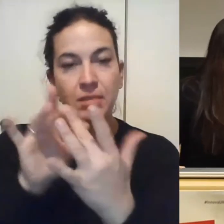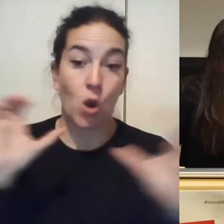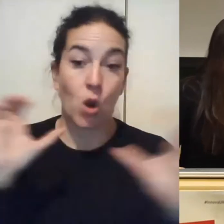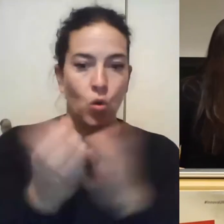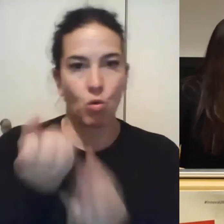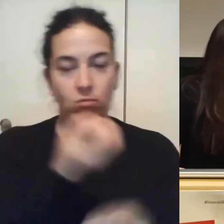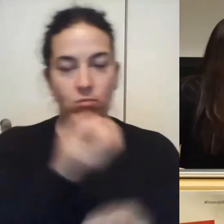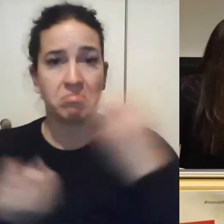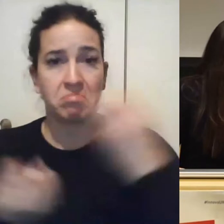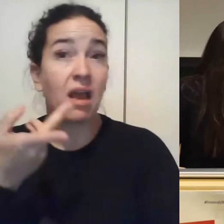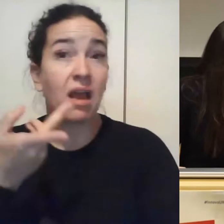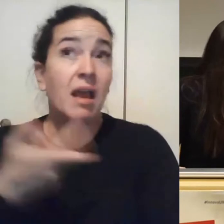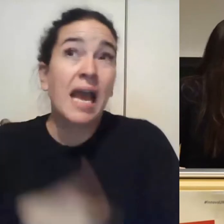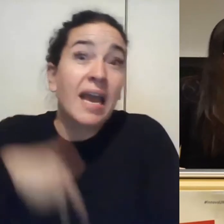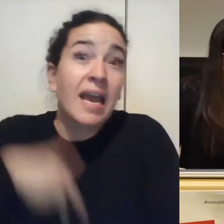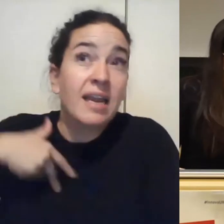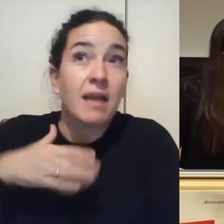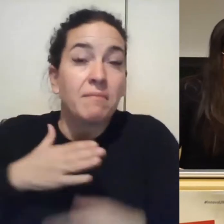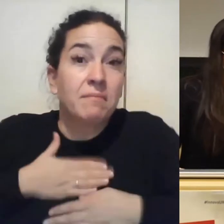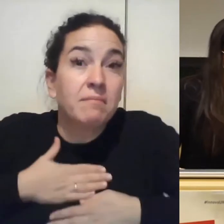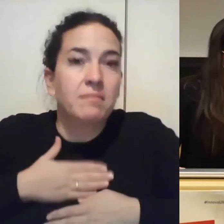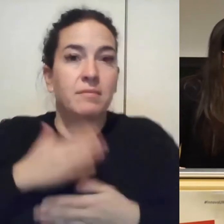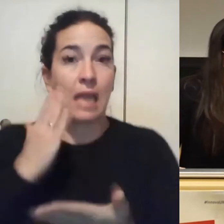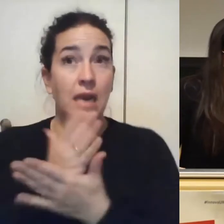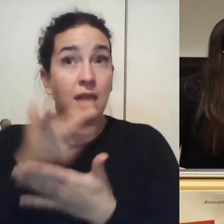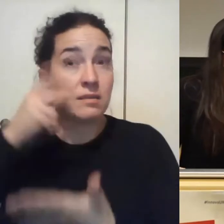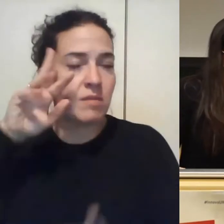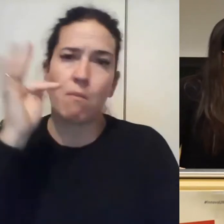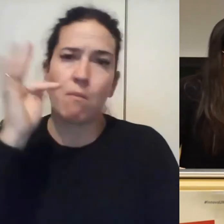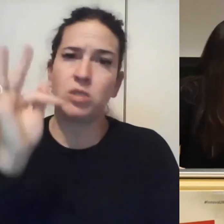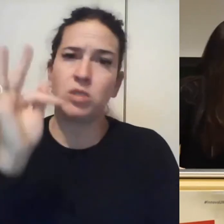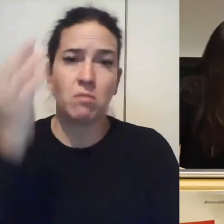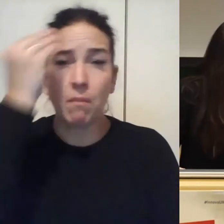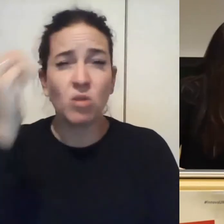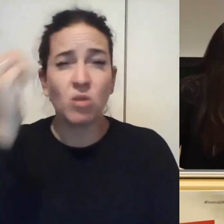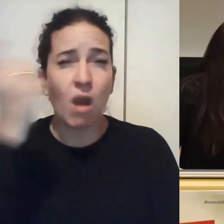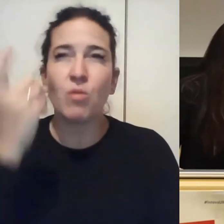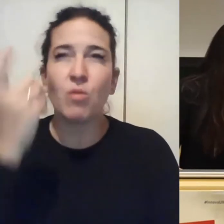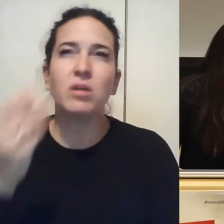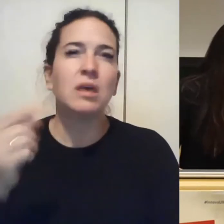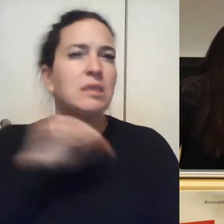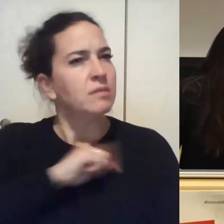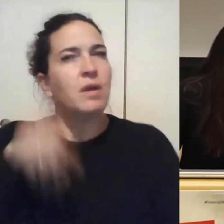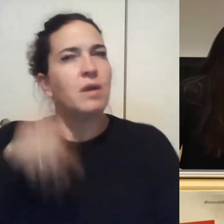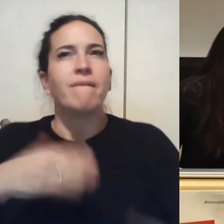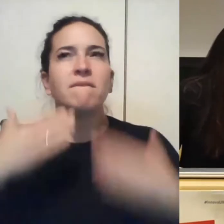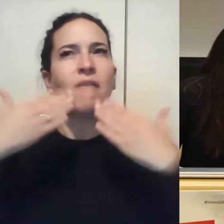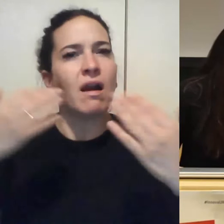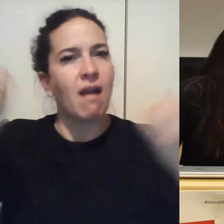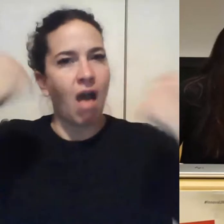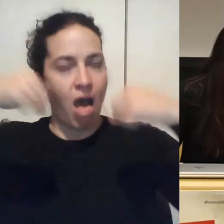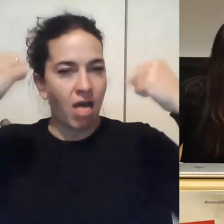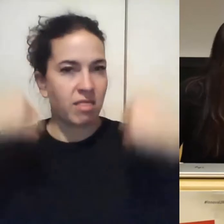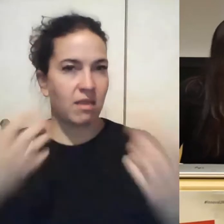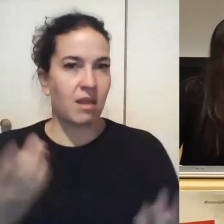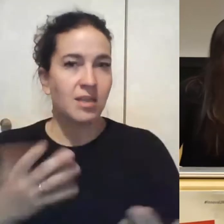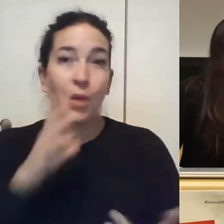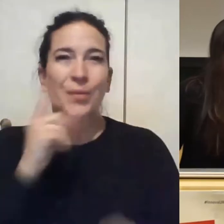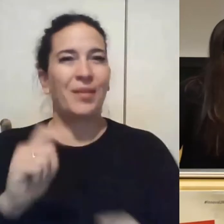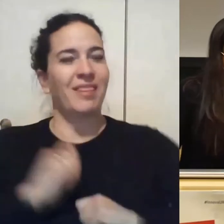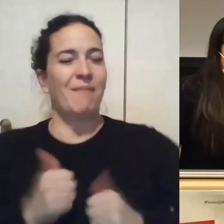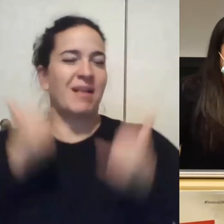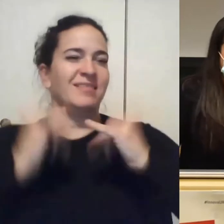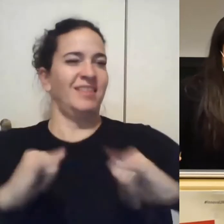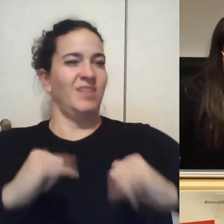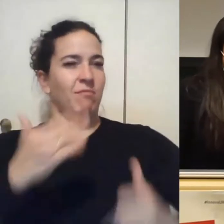general, mi experiencia en las clases ha sido muy positiva, porque creo que los alumnos agradecen también estas prácticas, porque ameniza mucho las